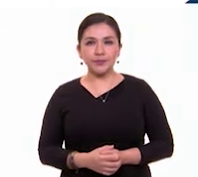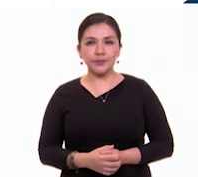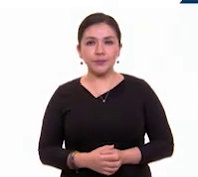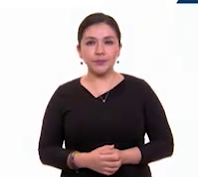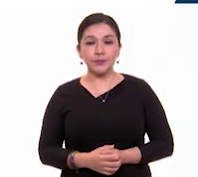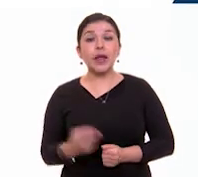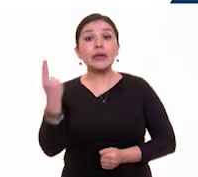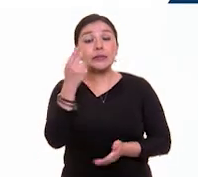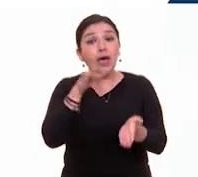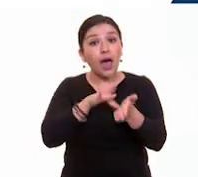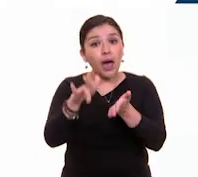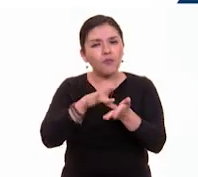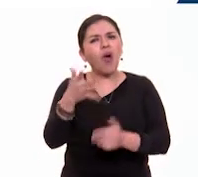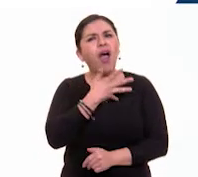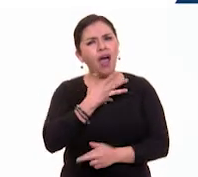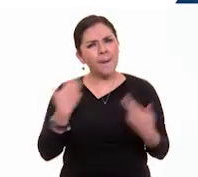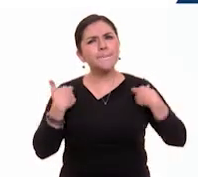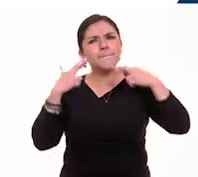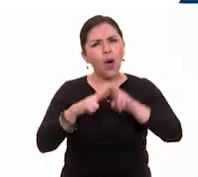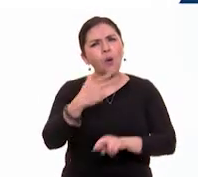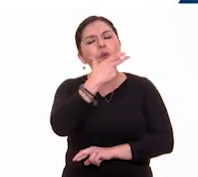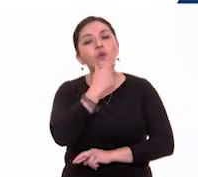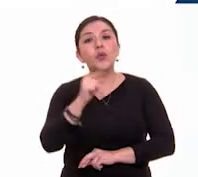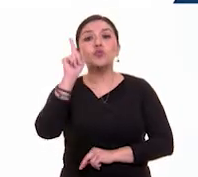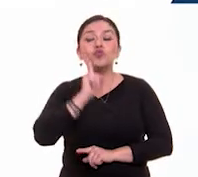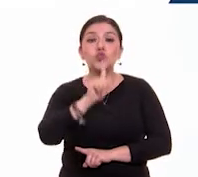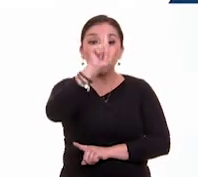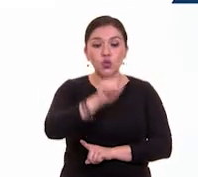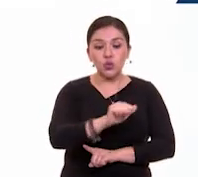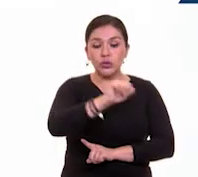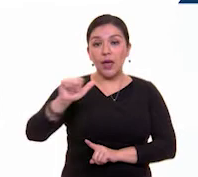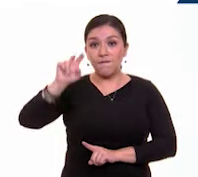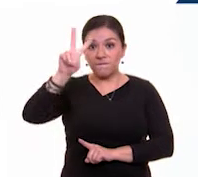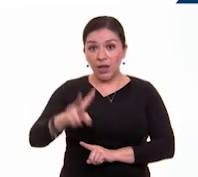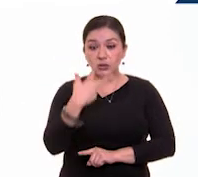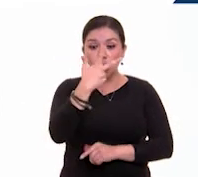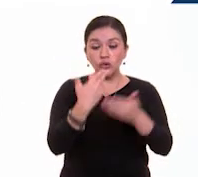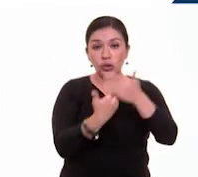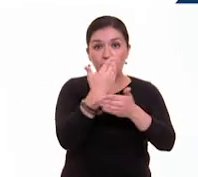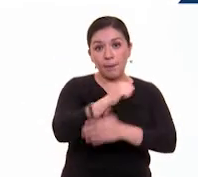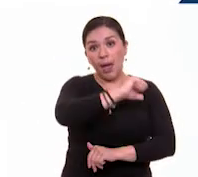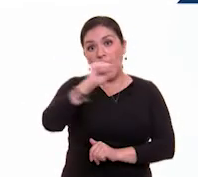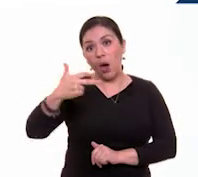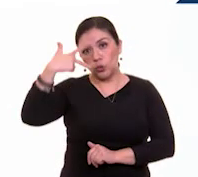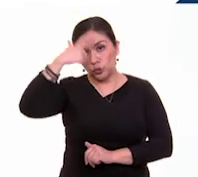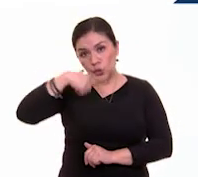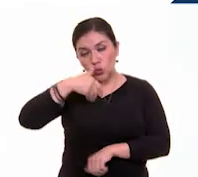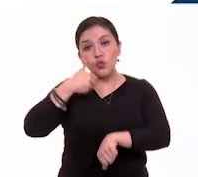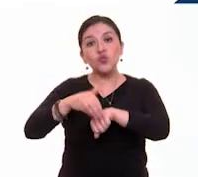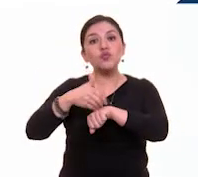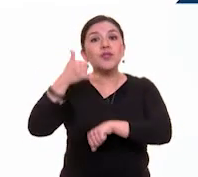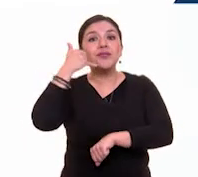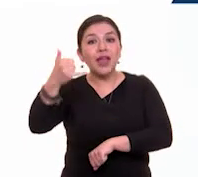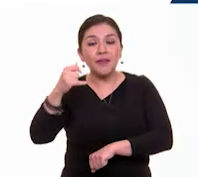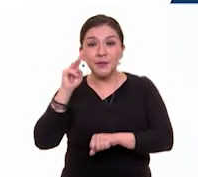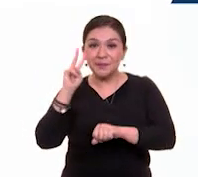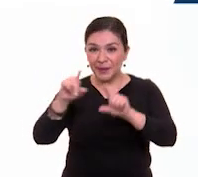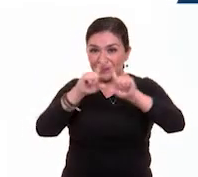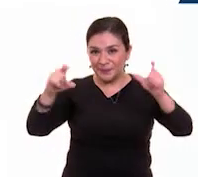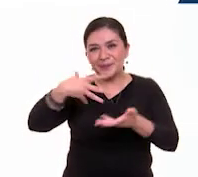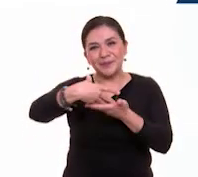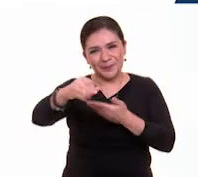Para apoyo pedagógico, hay maestras y maestros de lunes a viernes de 8 a 20 horas en el teléfono